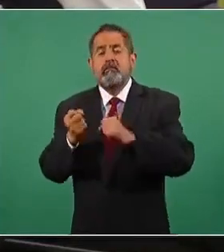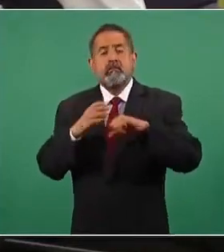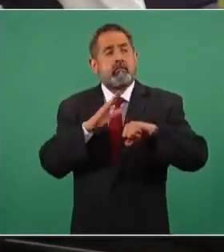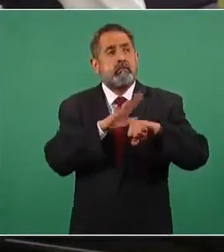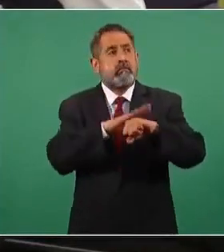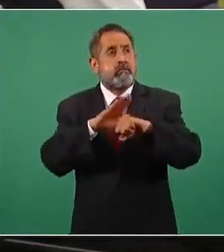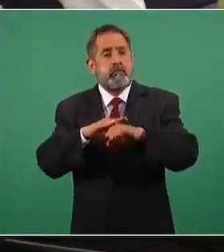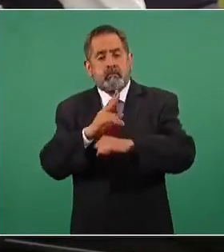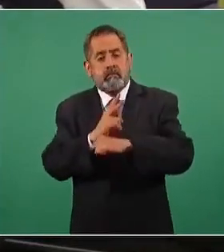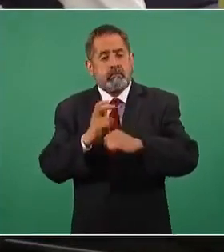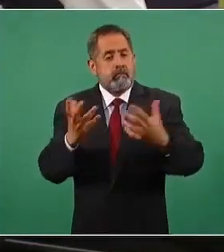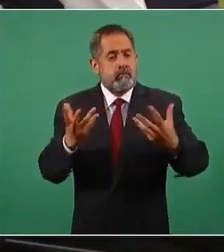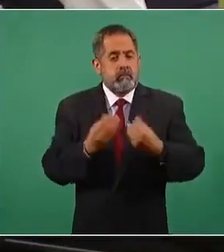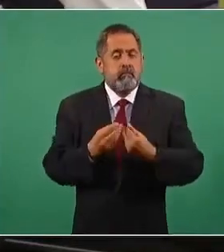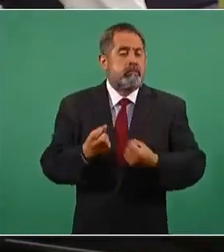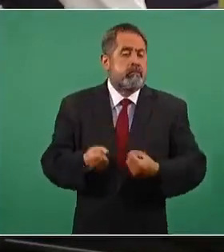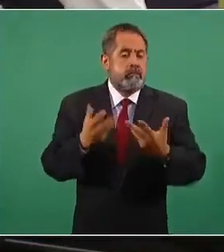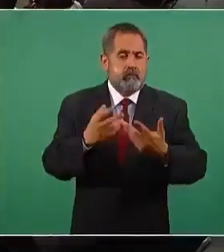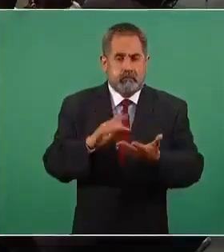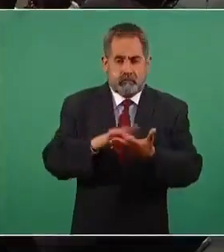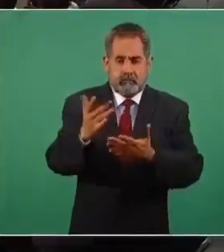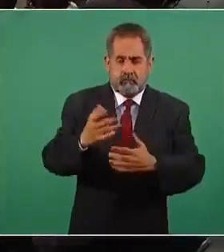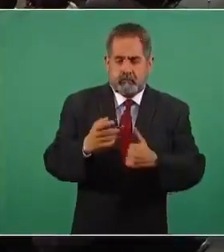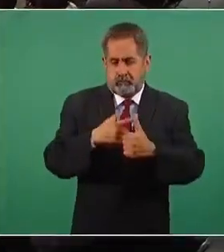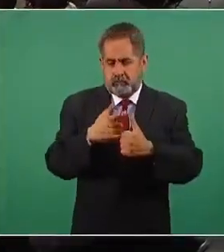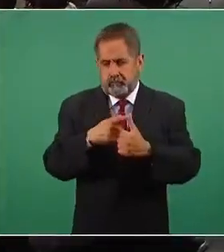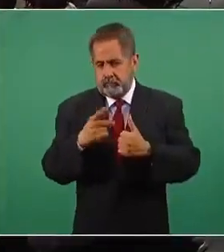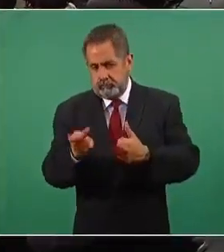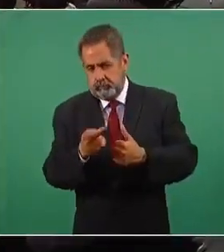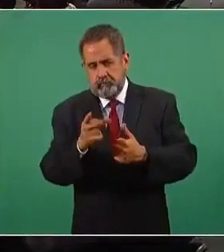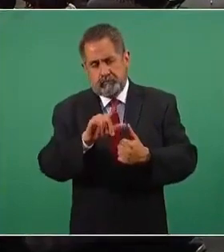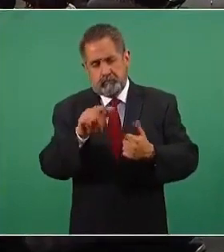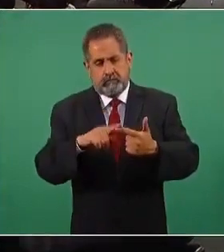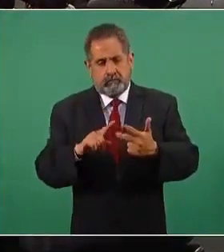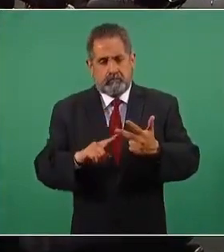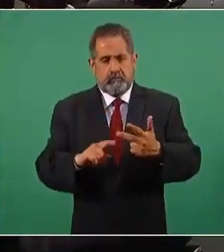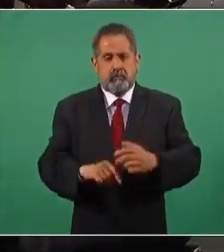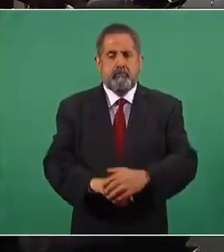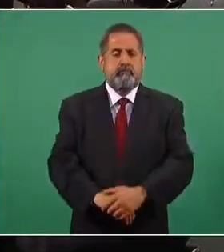estos pacientes. Gracias. Mi primera pregunta.